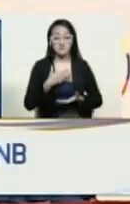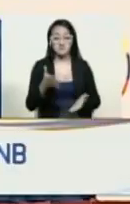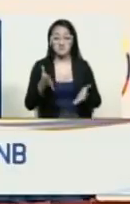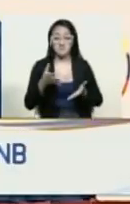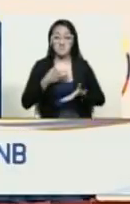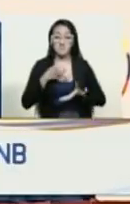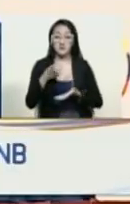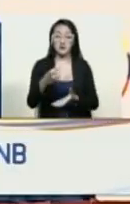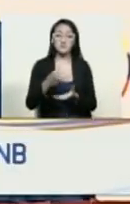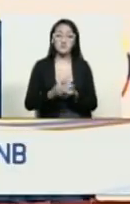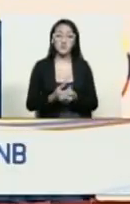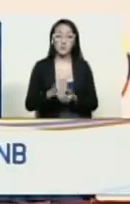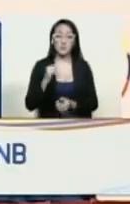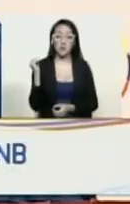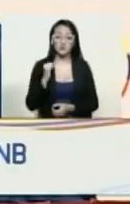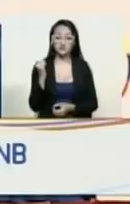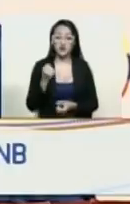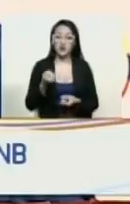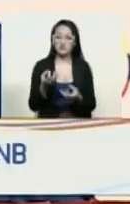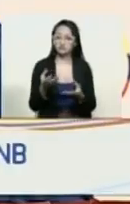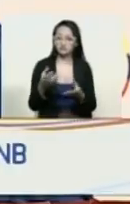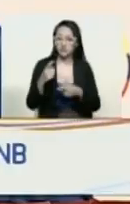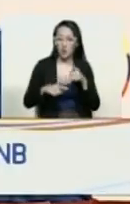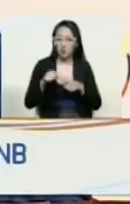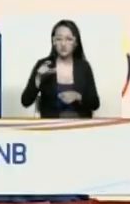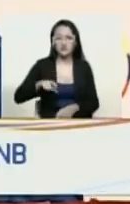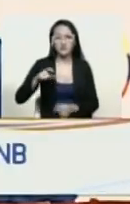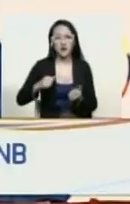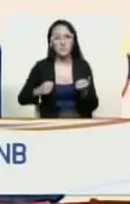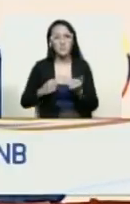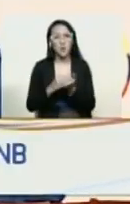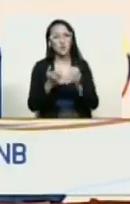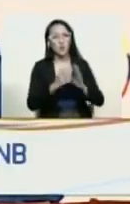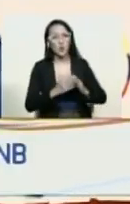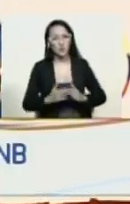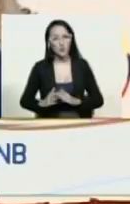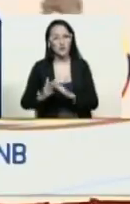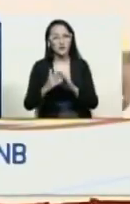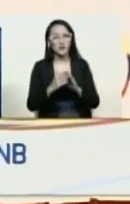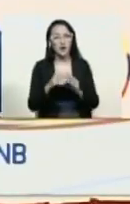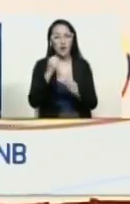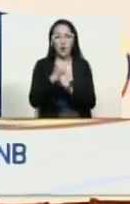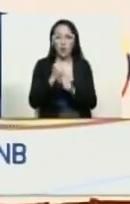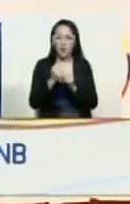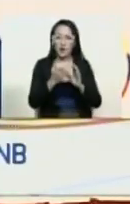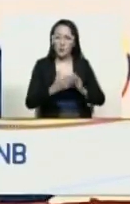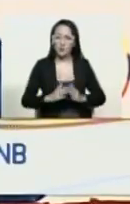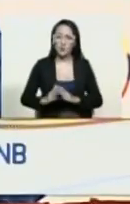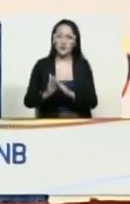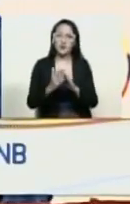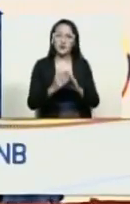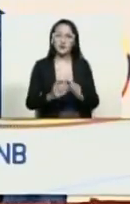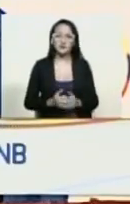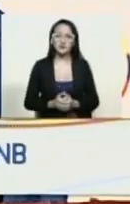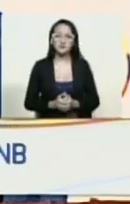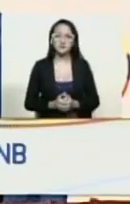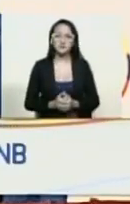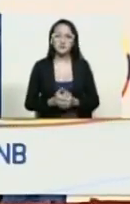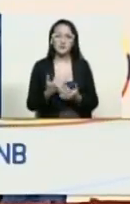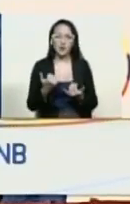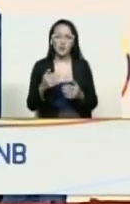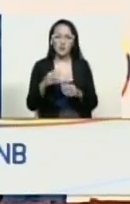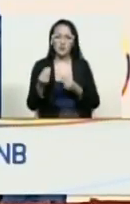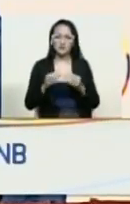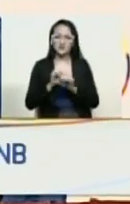policiales tengan sus premios en dotación de equipo, en apoyo a la comunidad, en obras comunales. Vamos a establecer